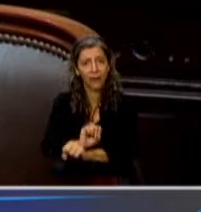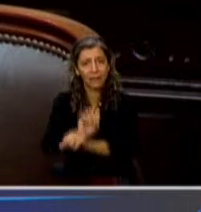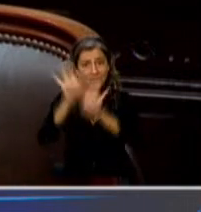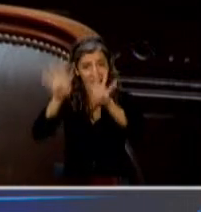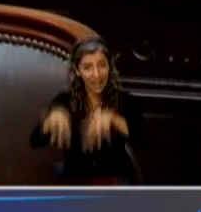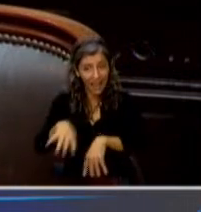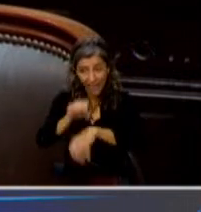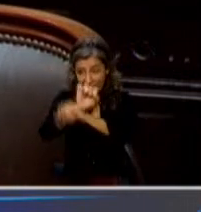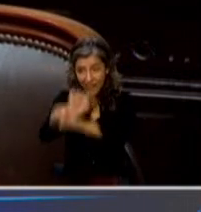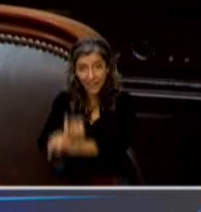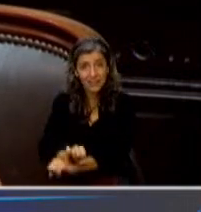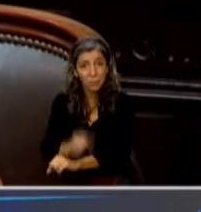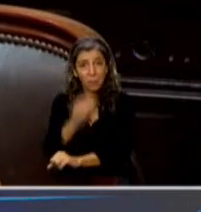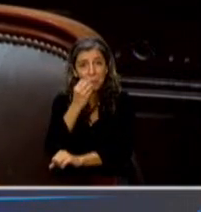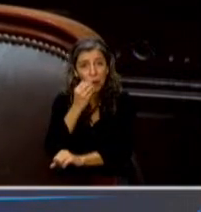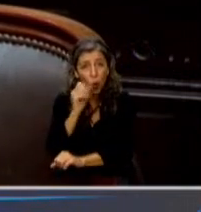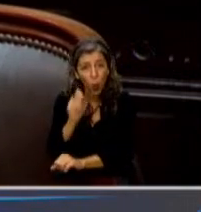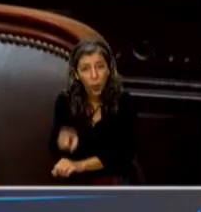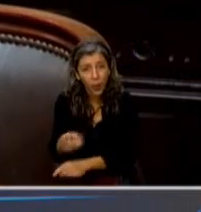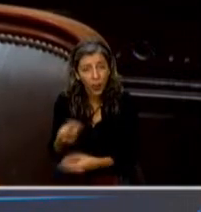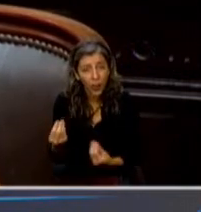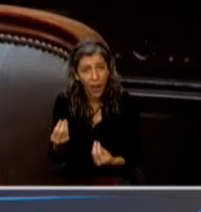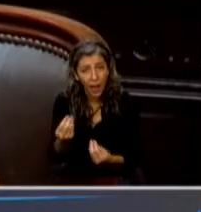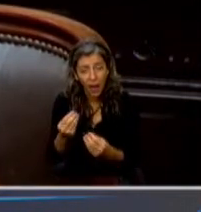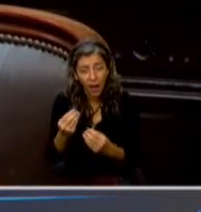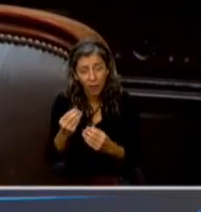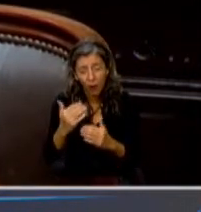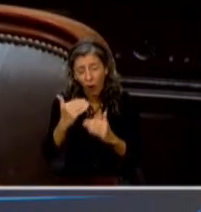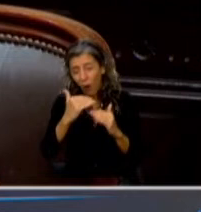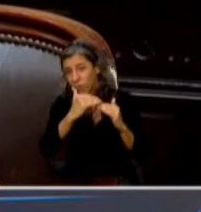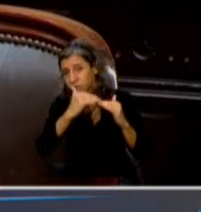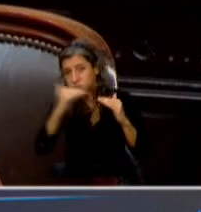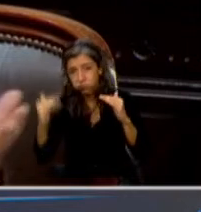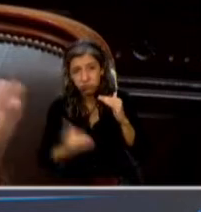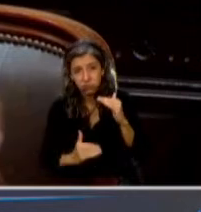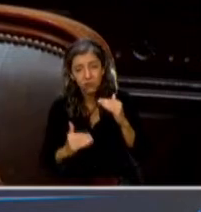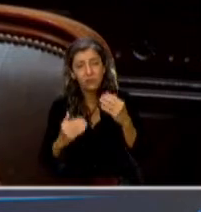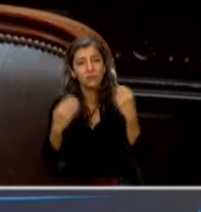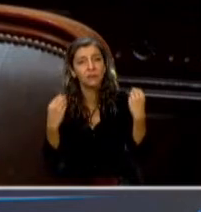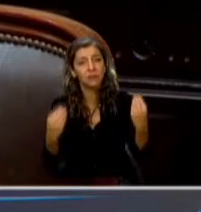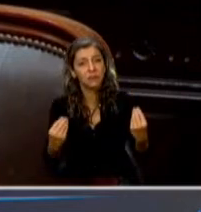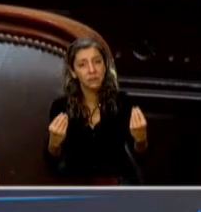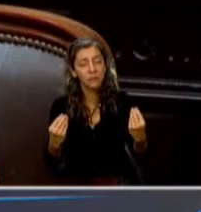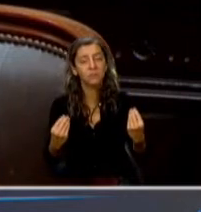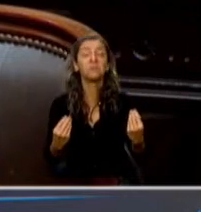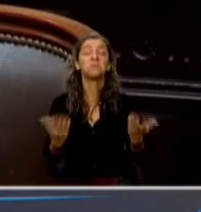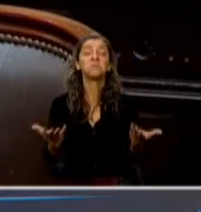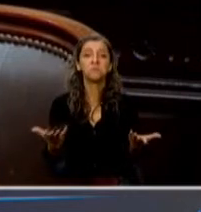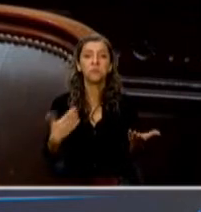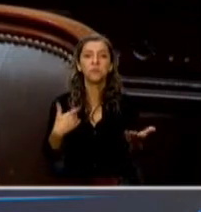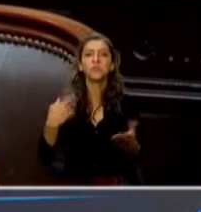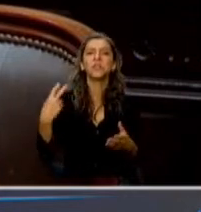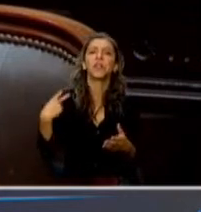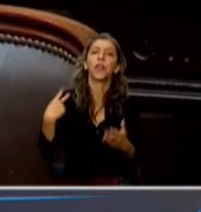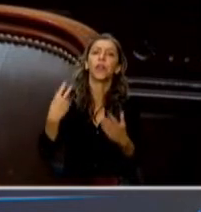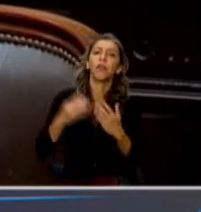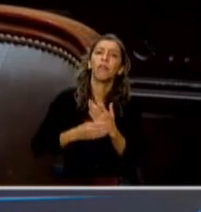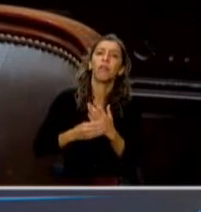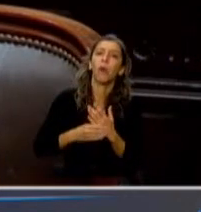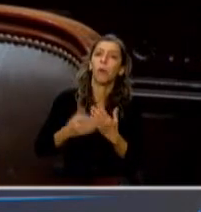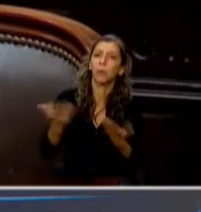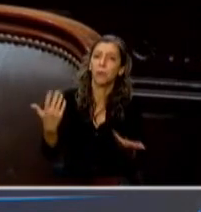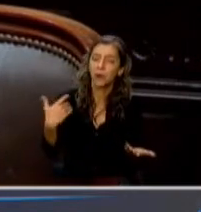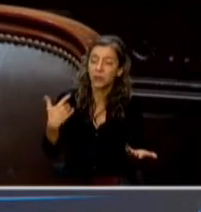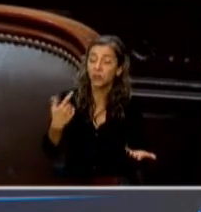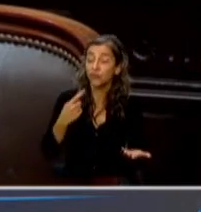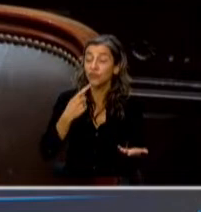y no necesitaríamos devaluar. Eso dijo. Pero es cierto que el gasoducto se va a inaugurar el 20 de junio, como habían dicho, Y ese